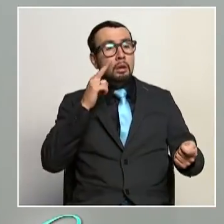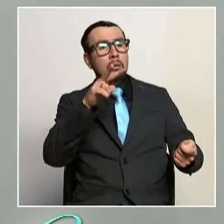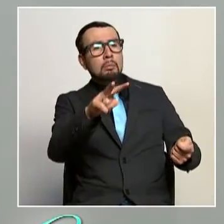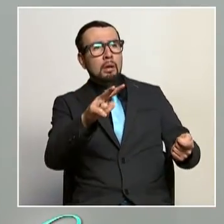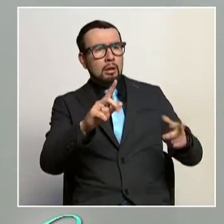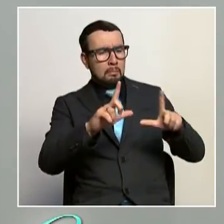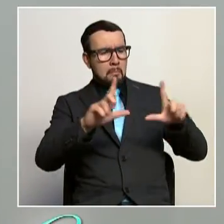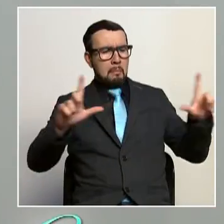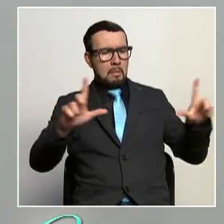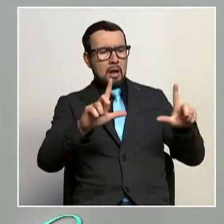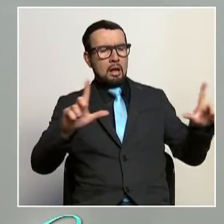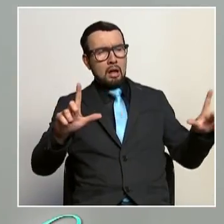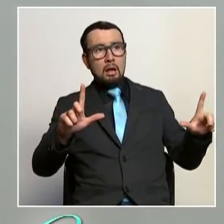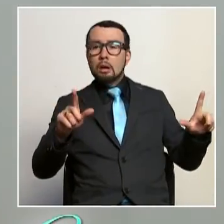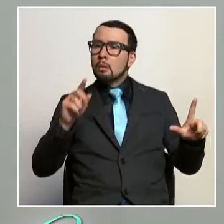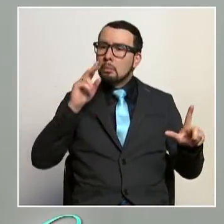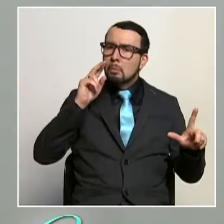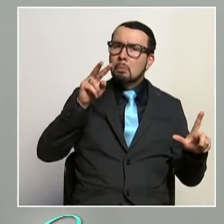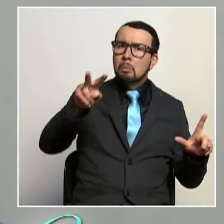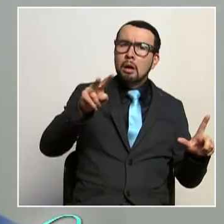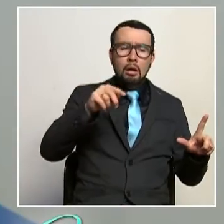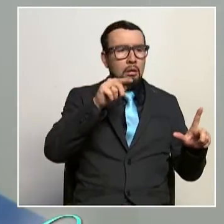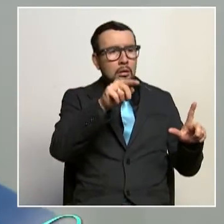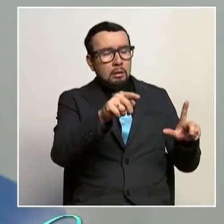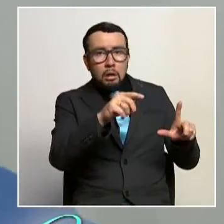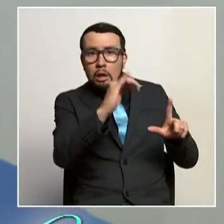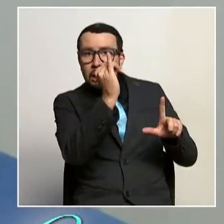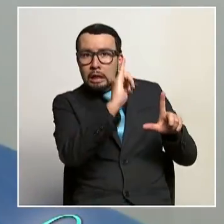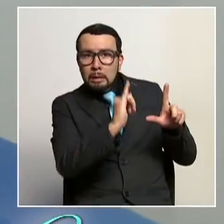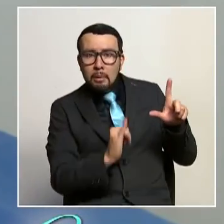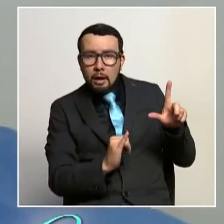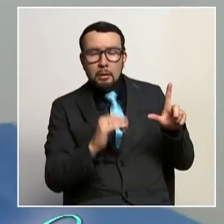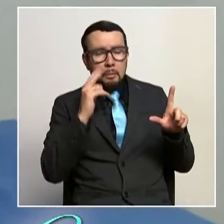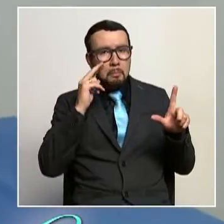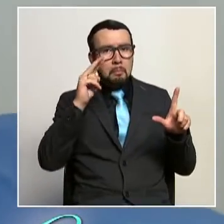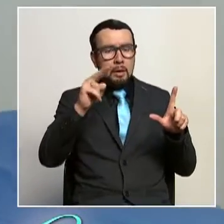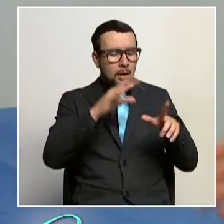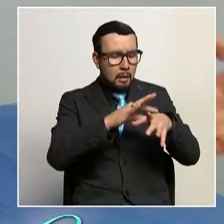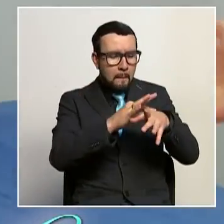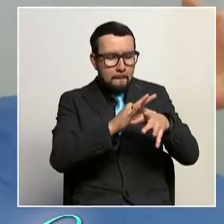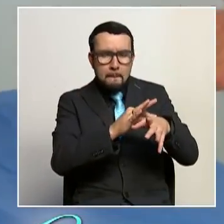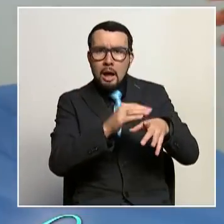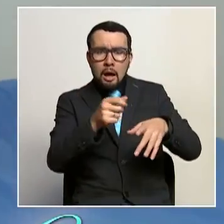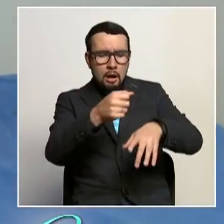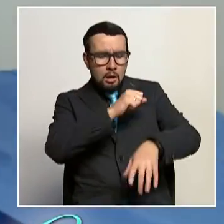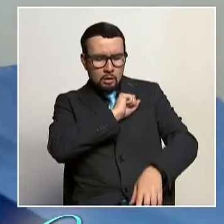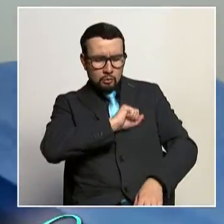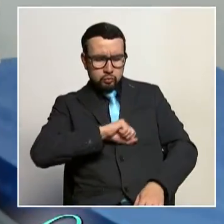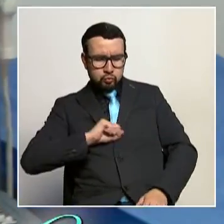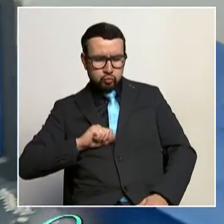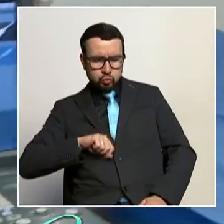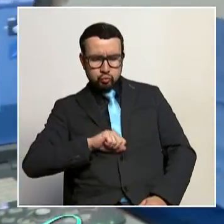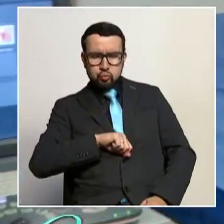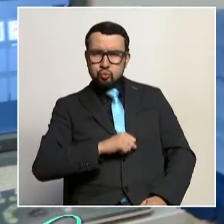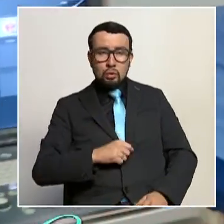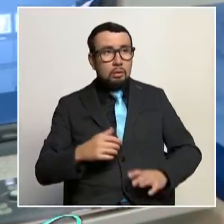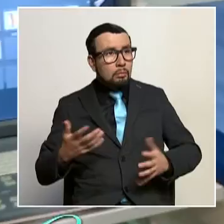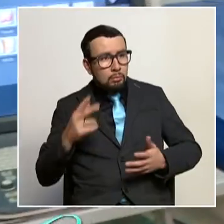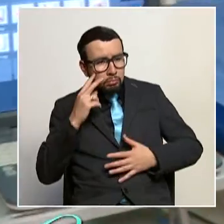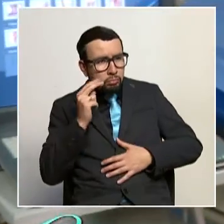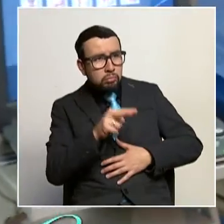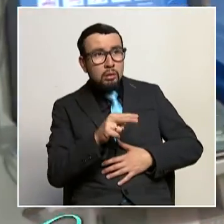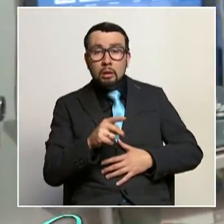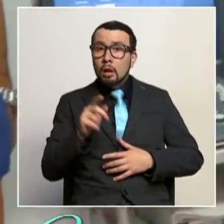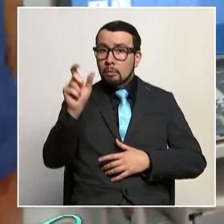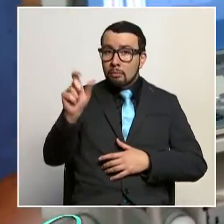pantalla y ven unas imágenes acá para ver los tejidos, y ven un ecógrafo, y ven también a